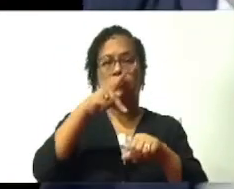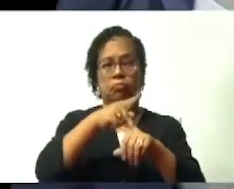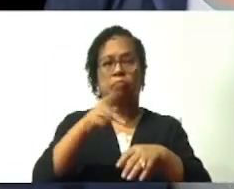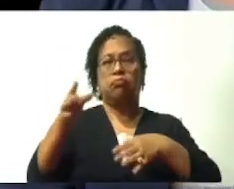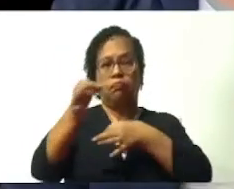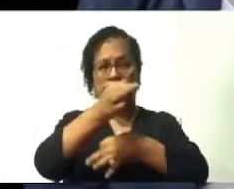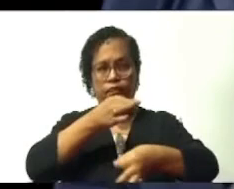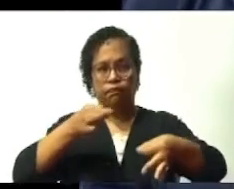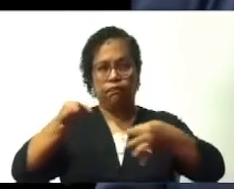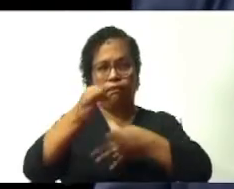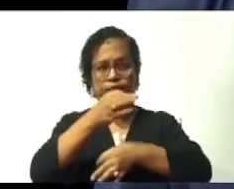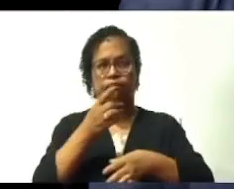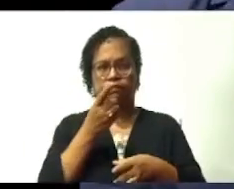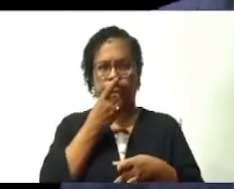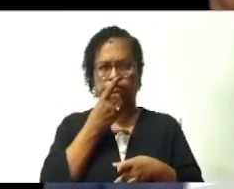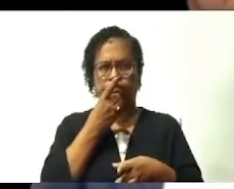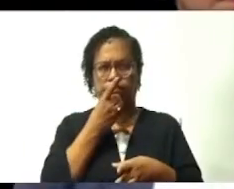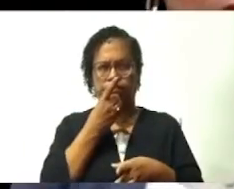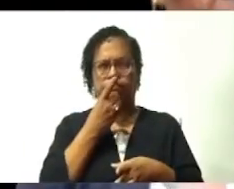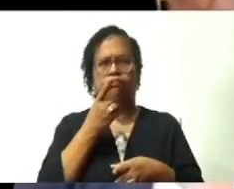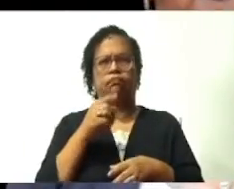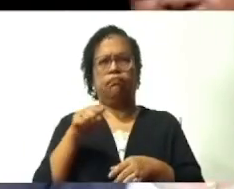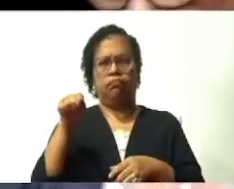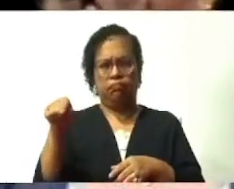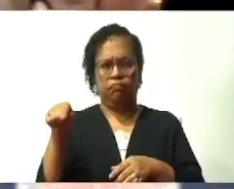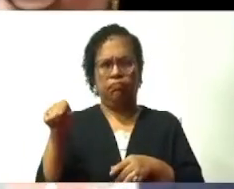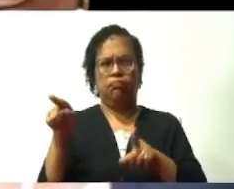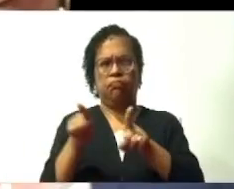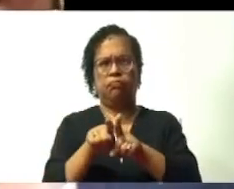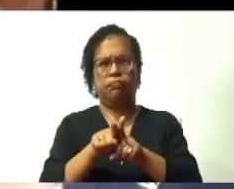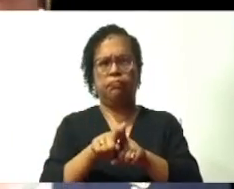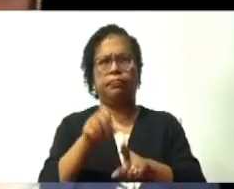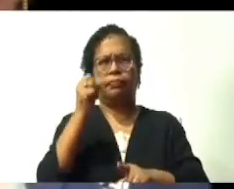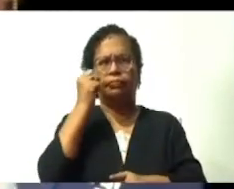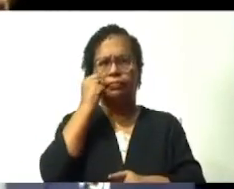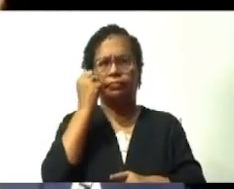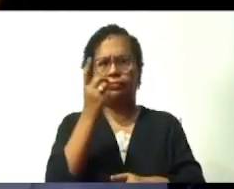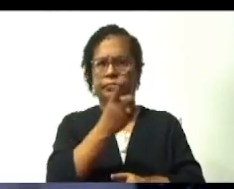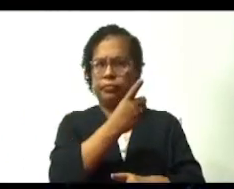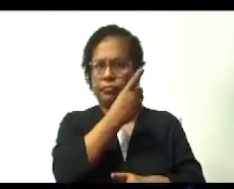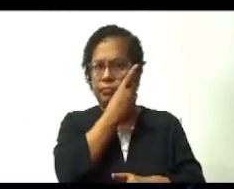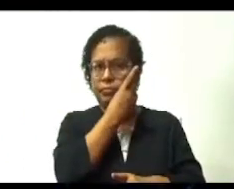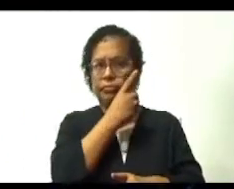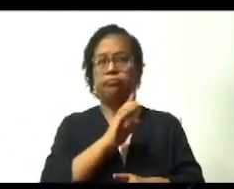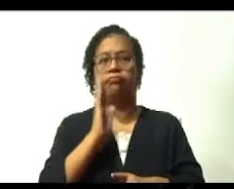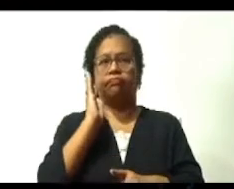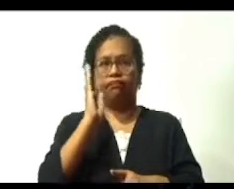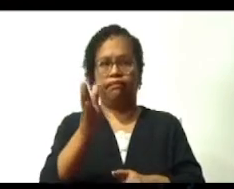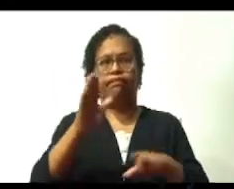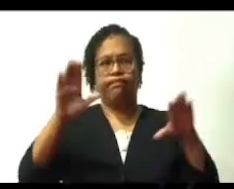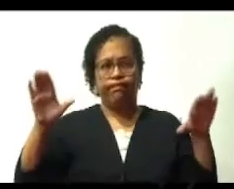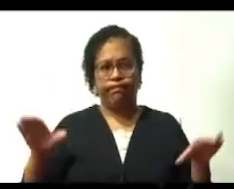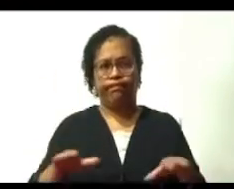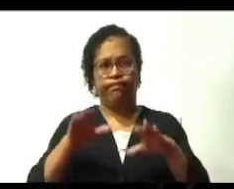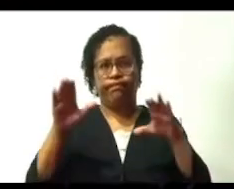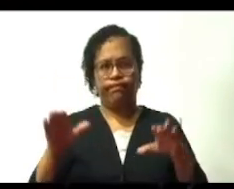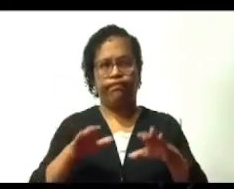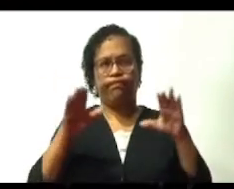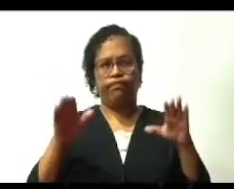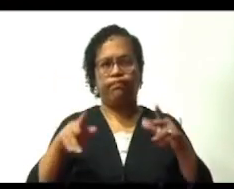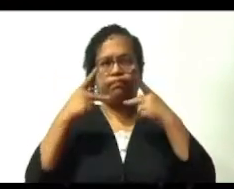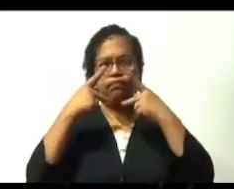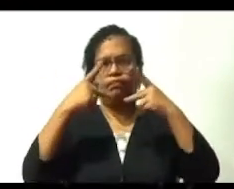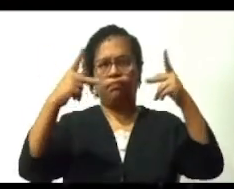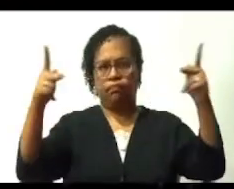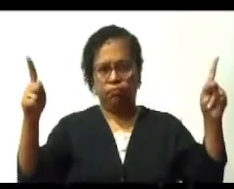Domingo, en varias provincias del país, y lo haremos en un acto público que ojalá nos puedan acompañar